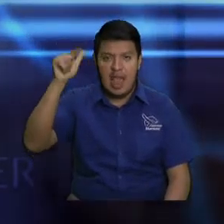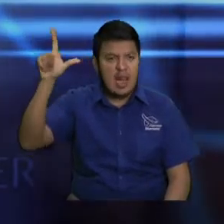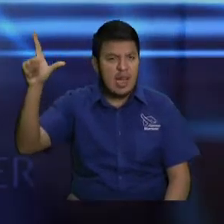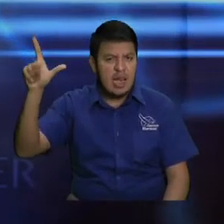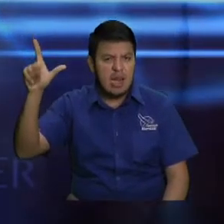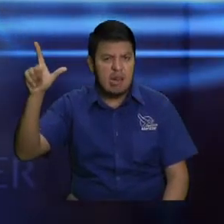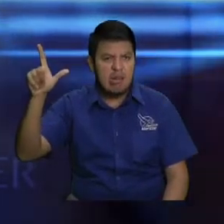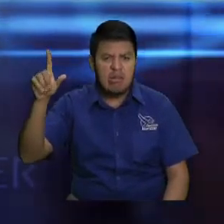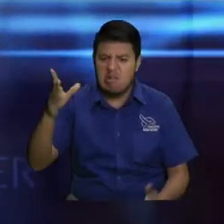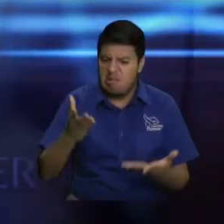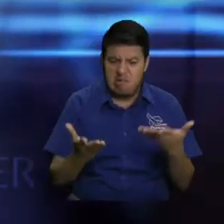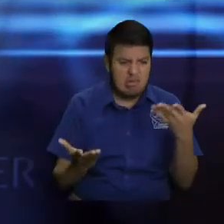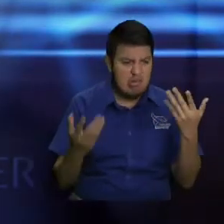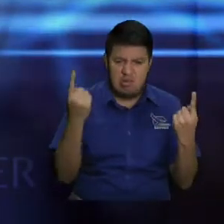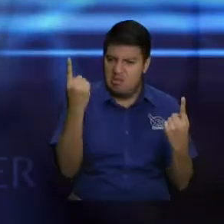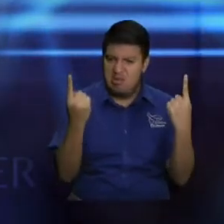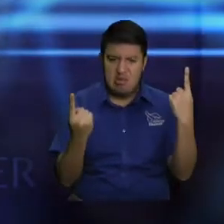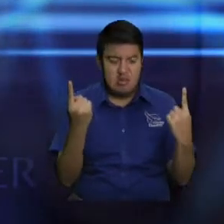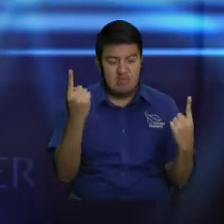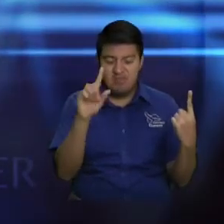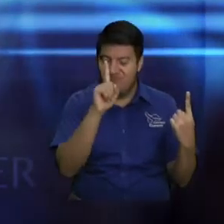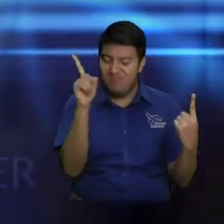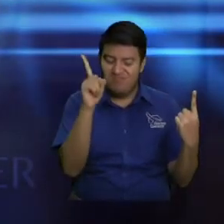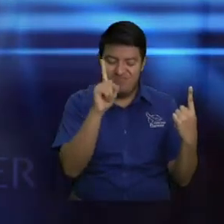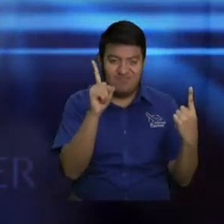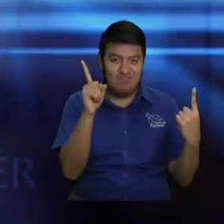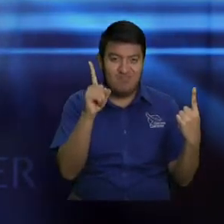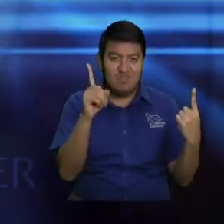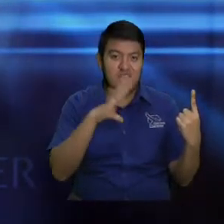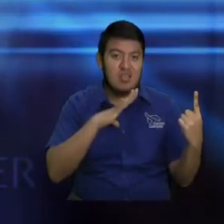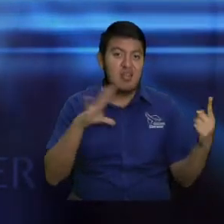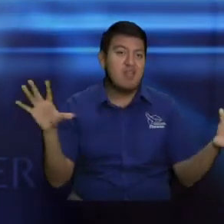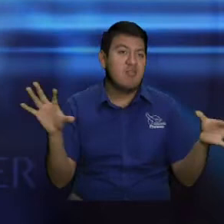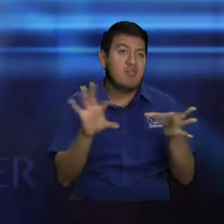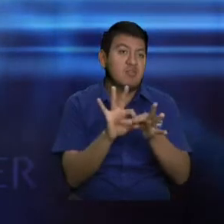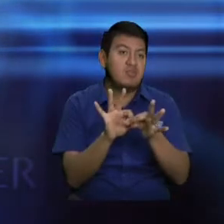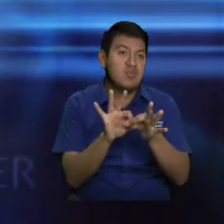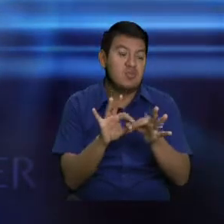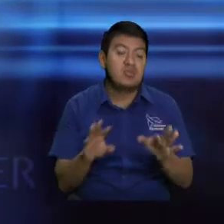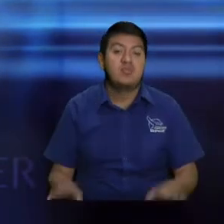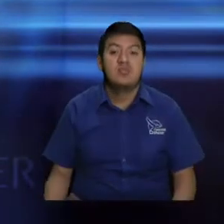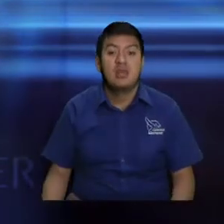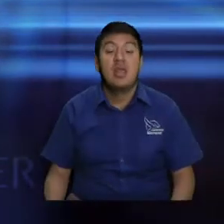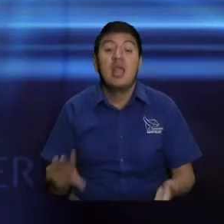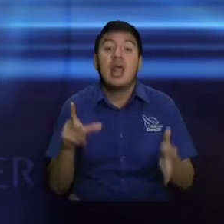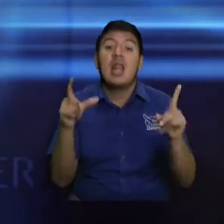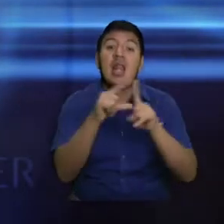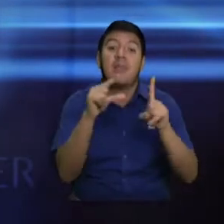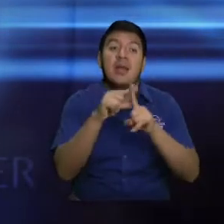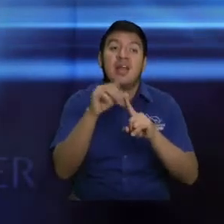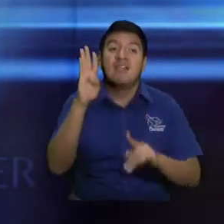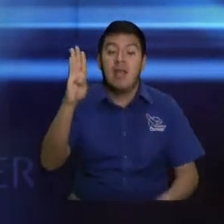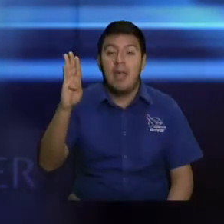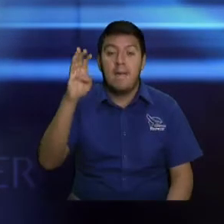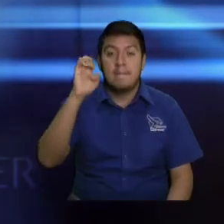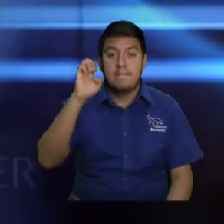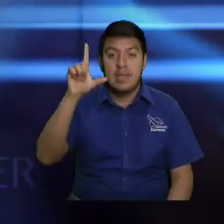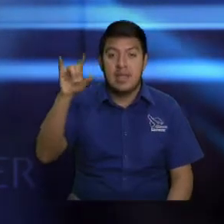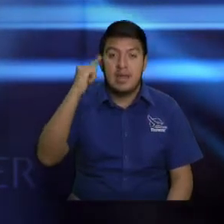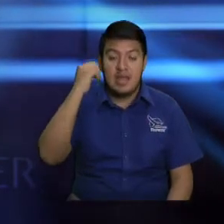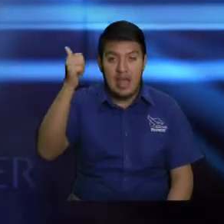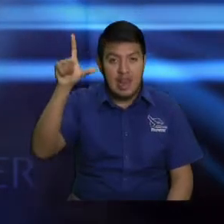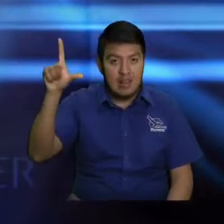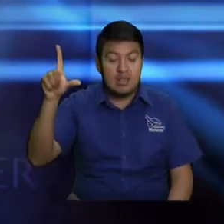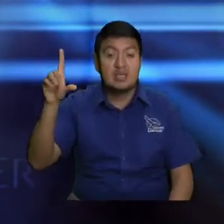que el término Belial, su concepto es indigno, algo que es indigno. Y